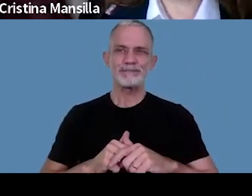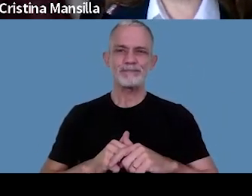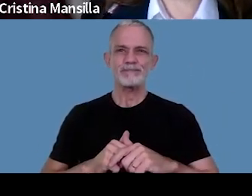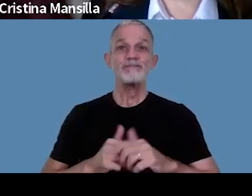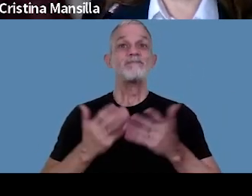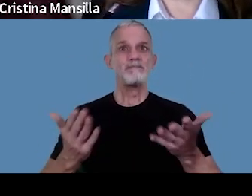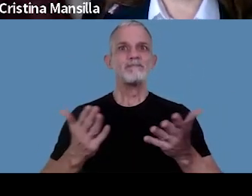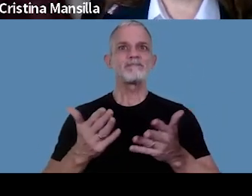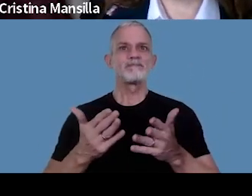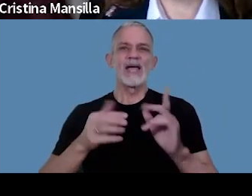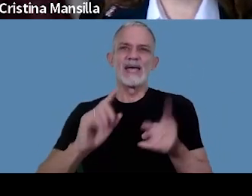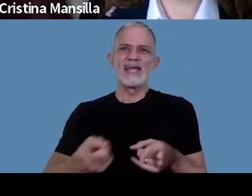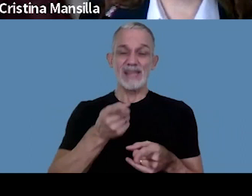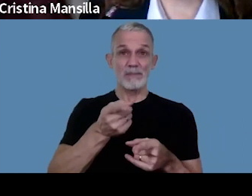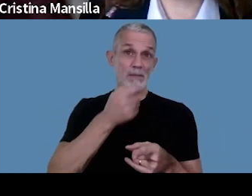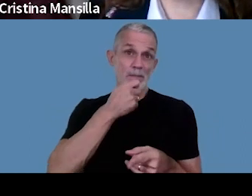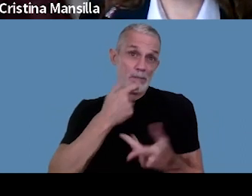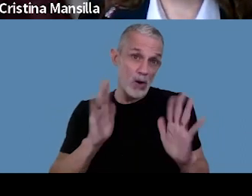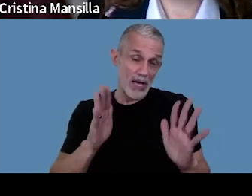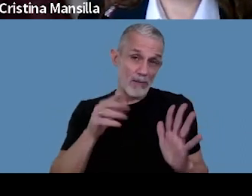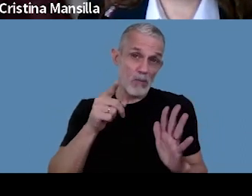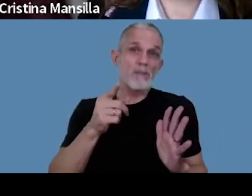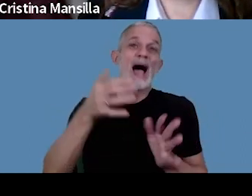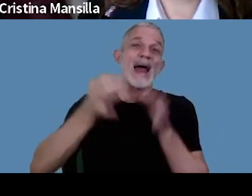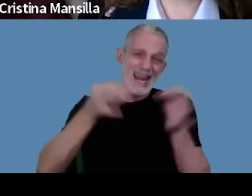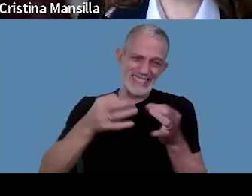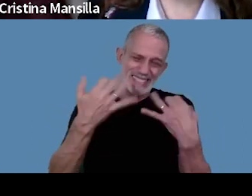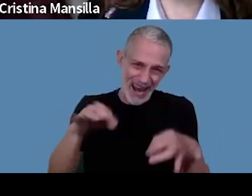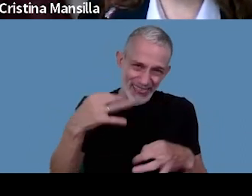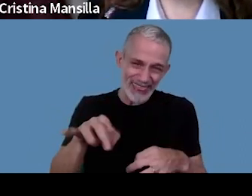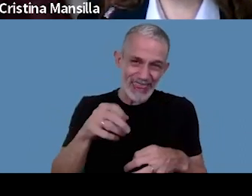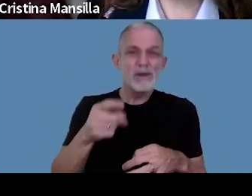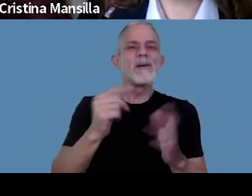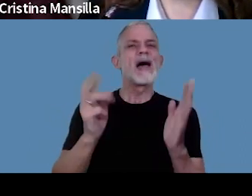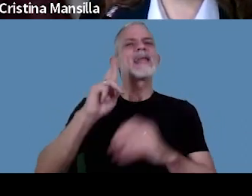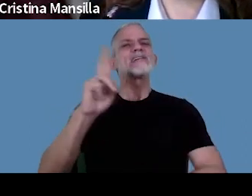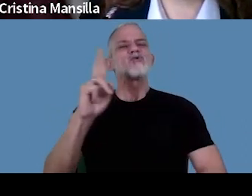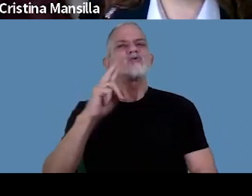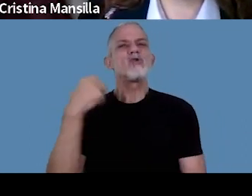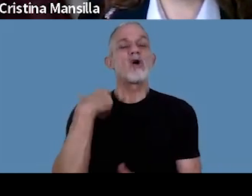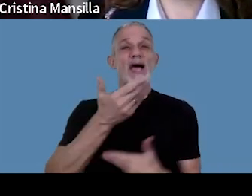No menos podemos dejar de analizar la Resolución General